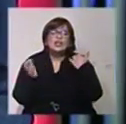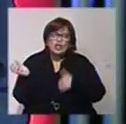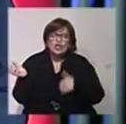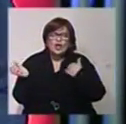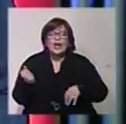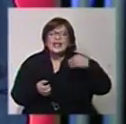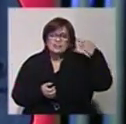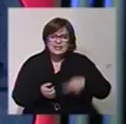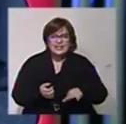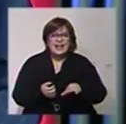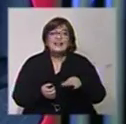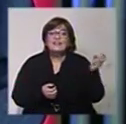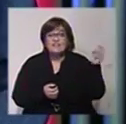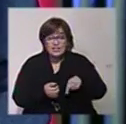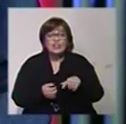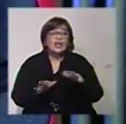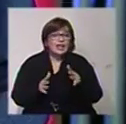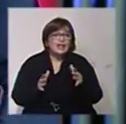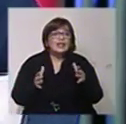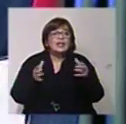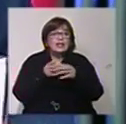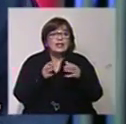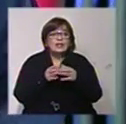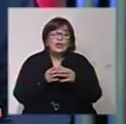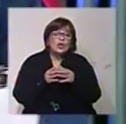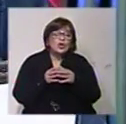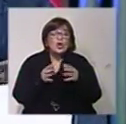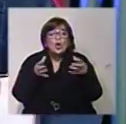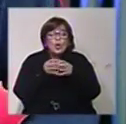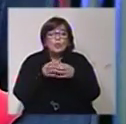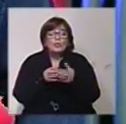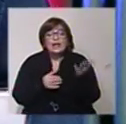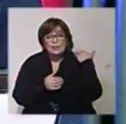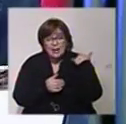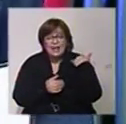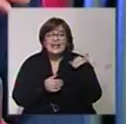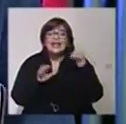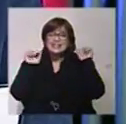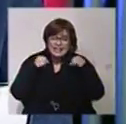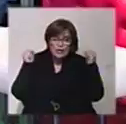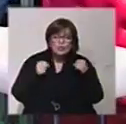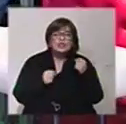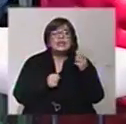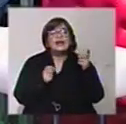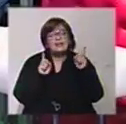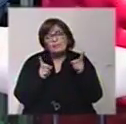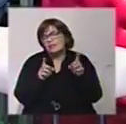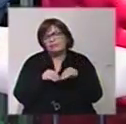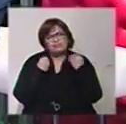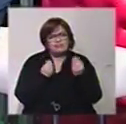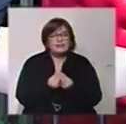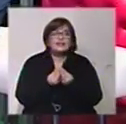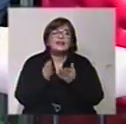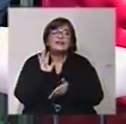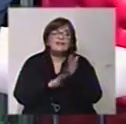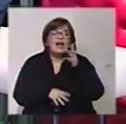todo. Y vino acá y estuvo con los Alan por la espalda, que tienen también algún vínculo con Santa Lucía, con Ignacio Matos, entonces cerraba todo. Y fuimos a hablar con el